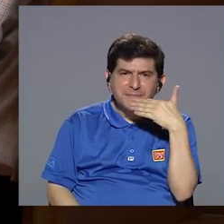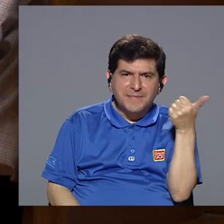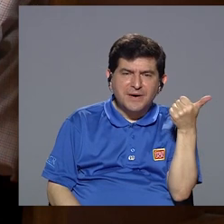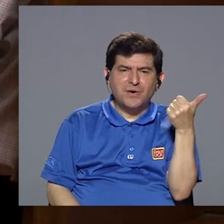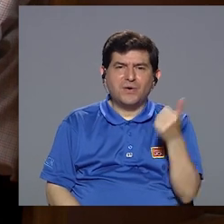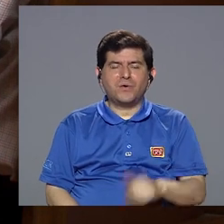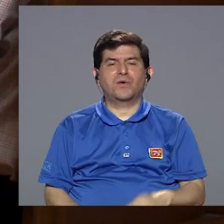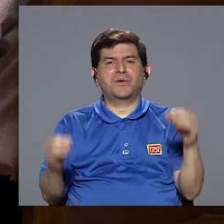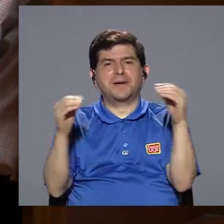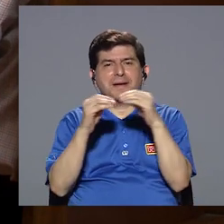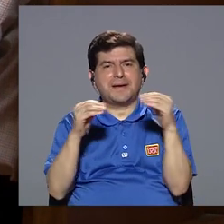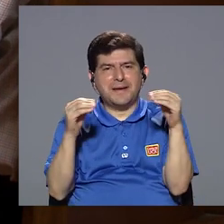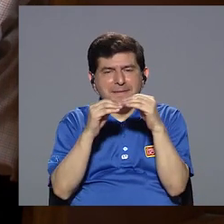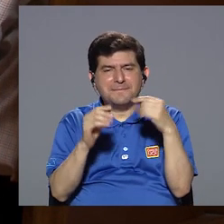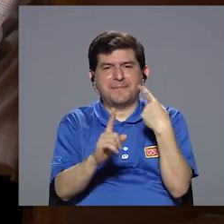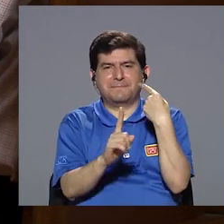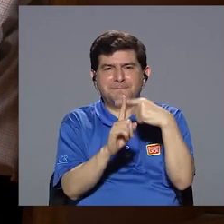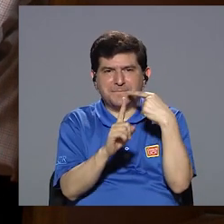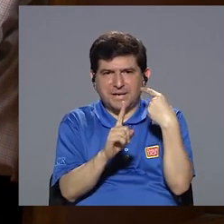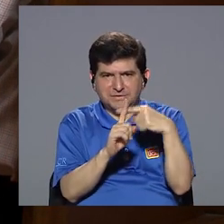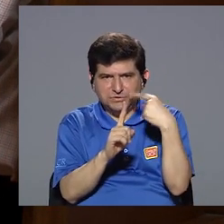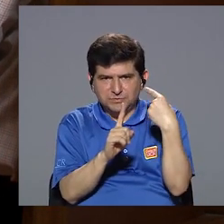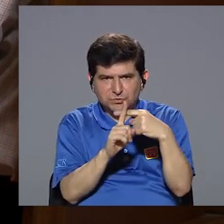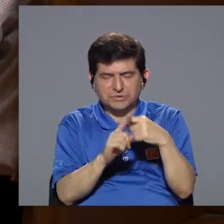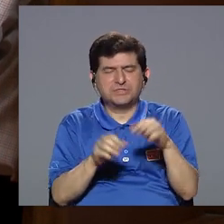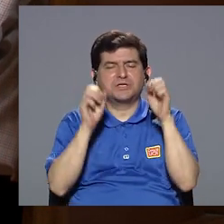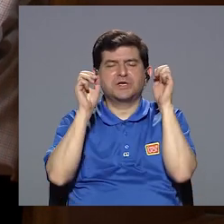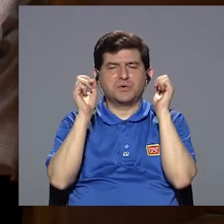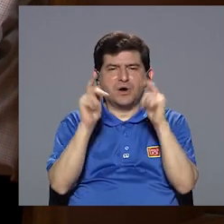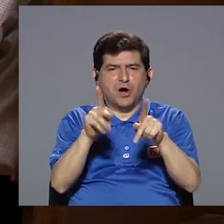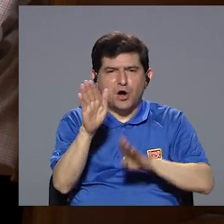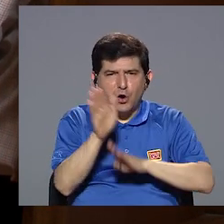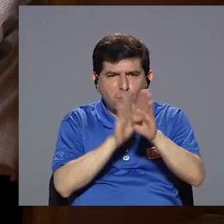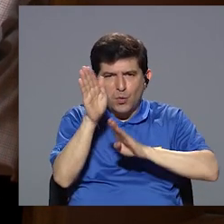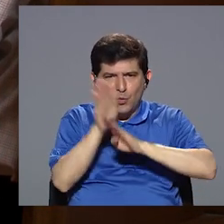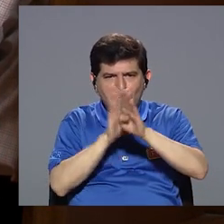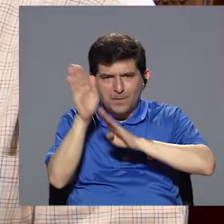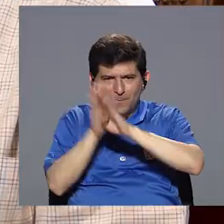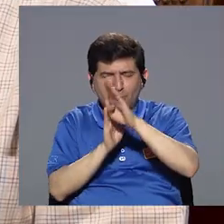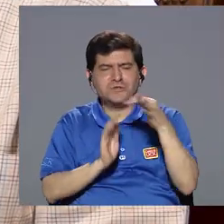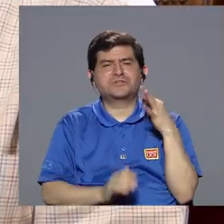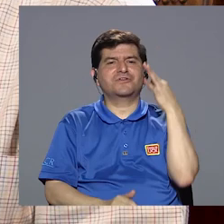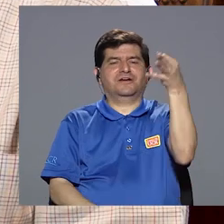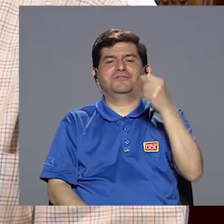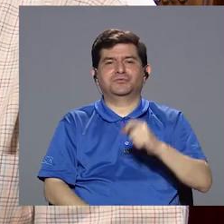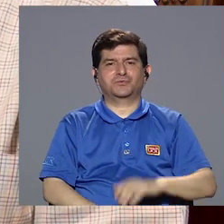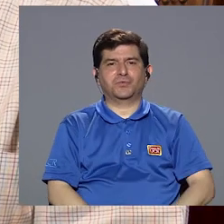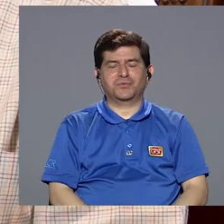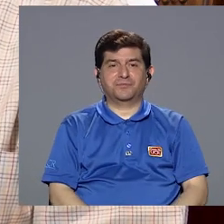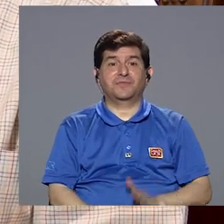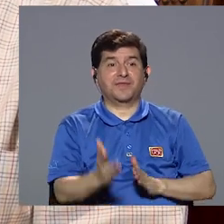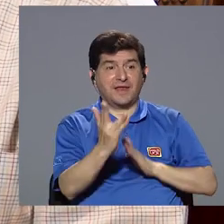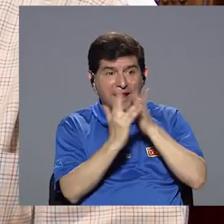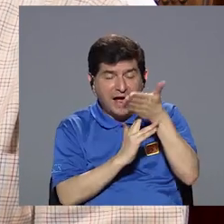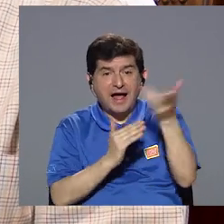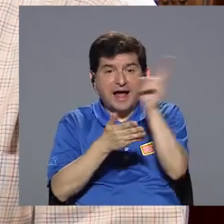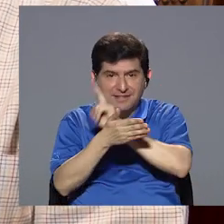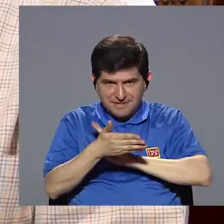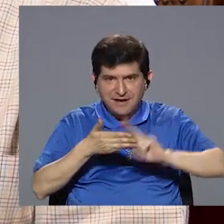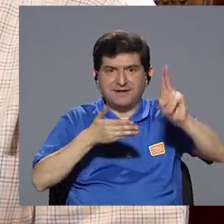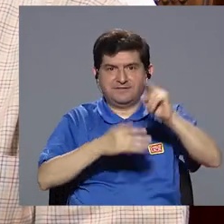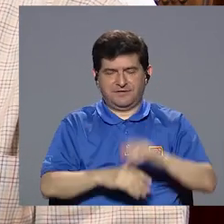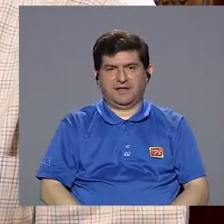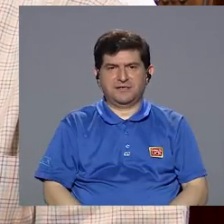y más positivas posibilidades de desarrollo futuro a través de la